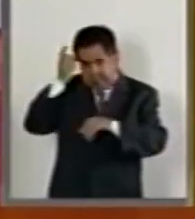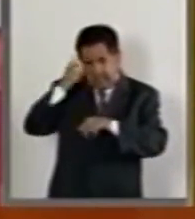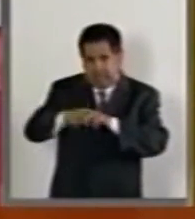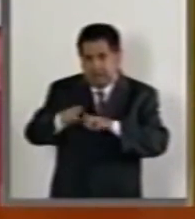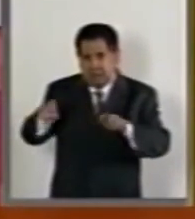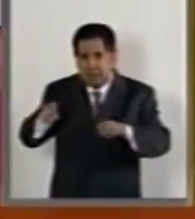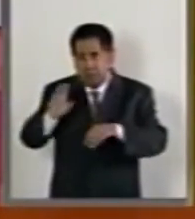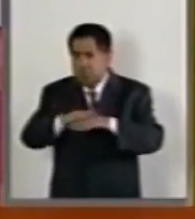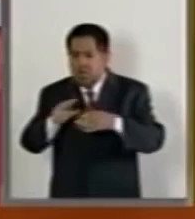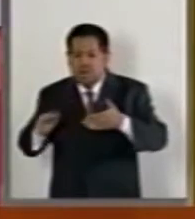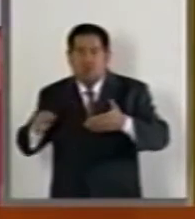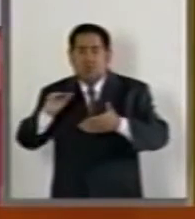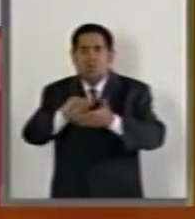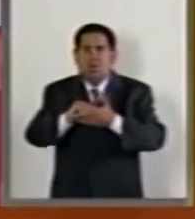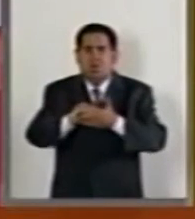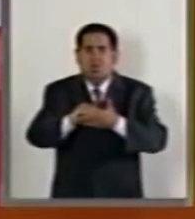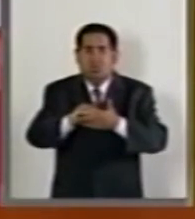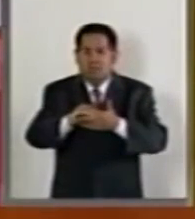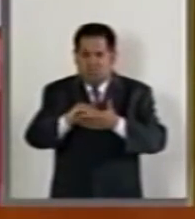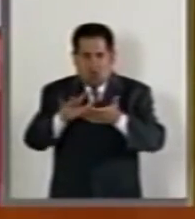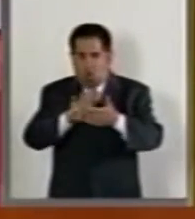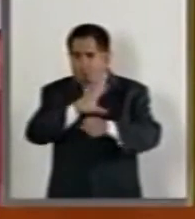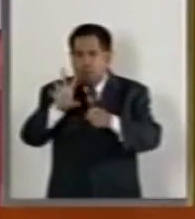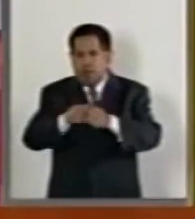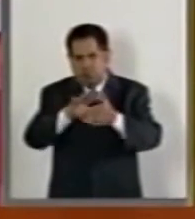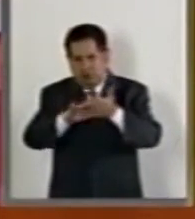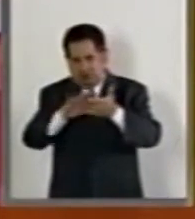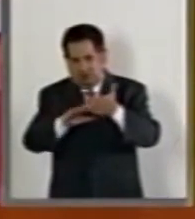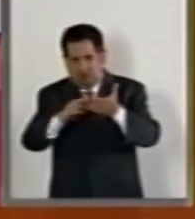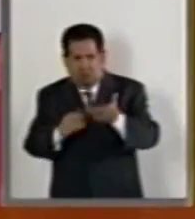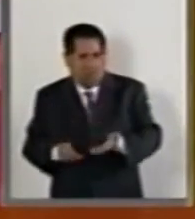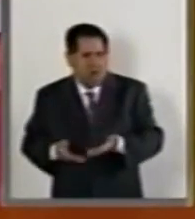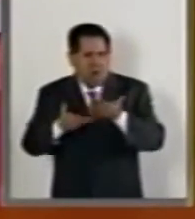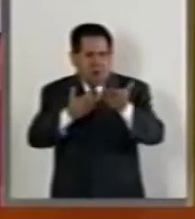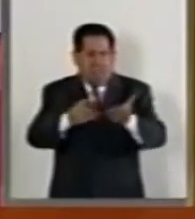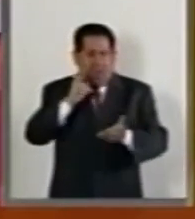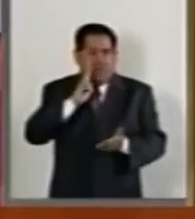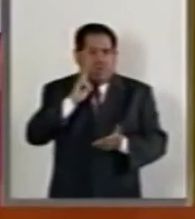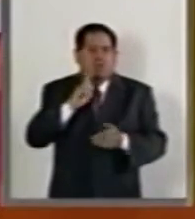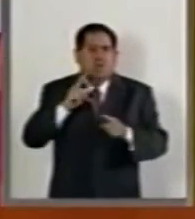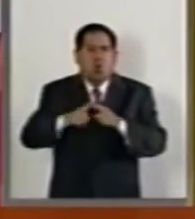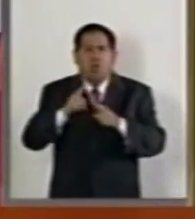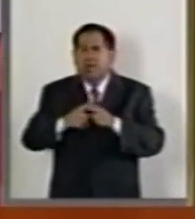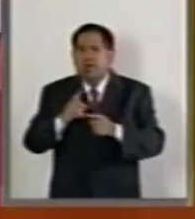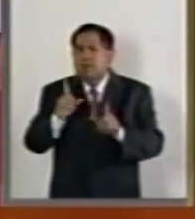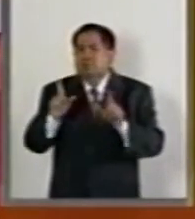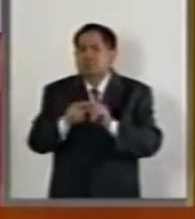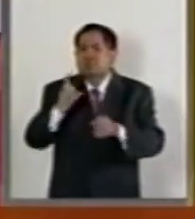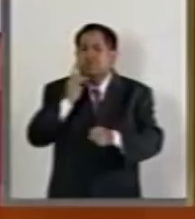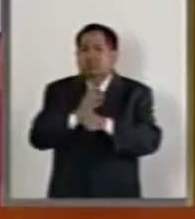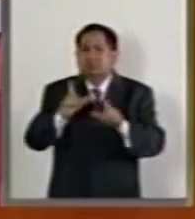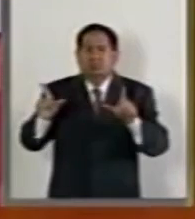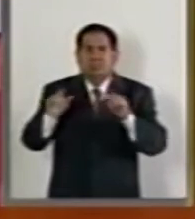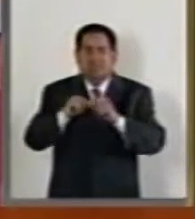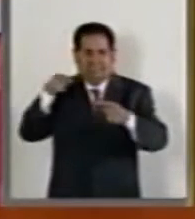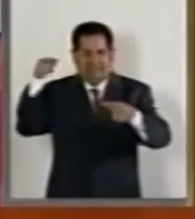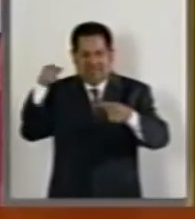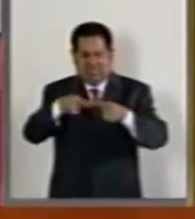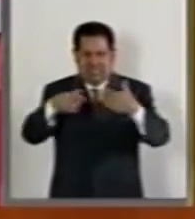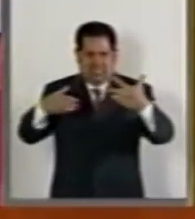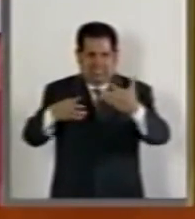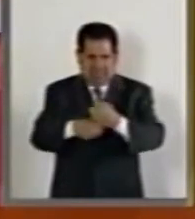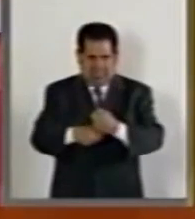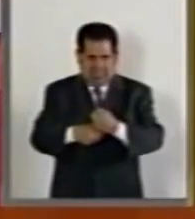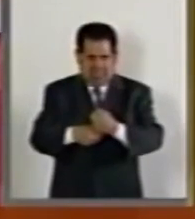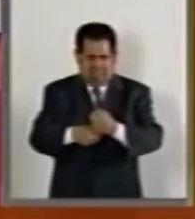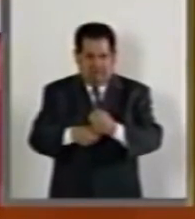se inscriba el punto de acuerdo de manera textual, como lo presentamos, y solamente voy a concretar el punto resolutivo